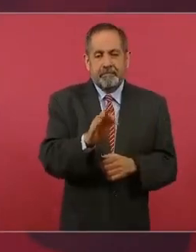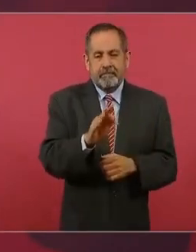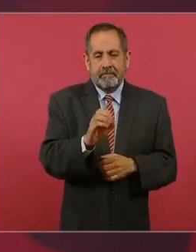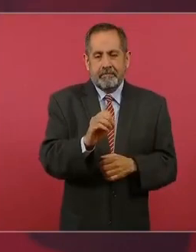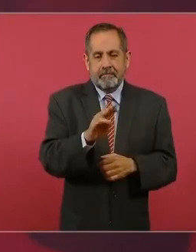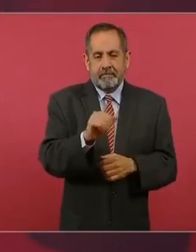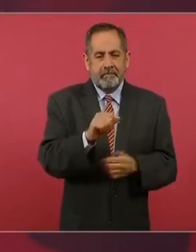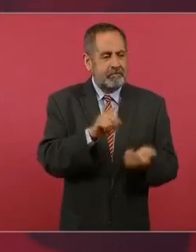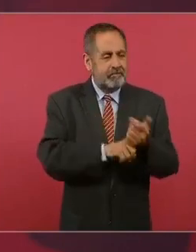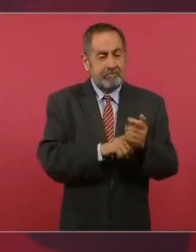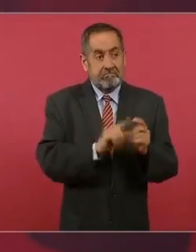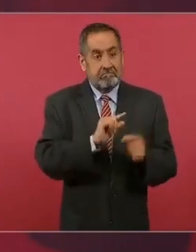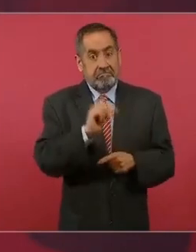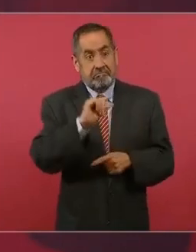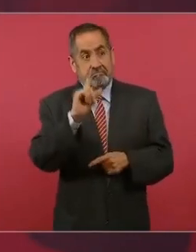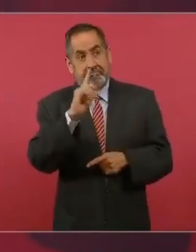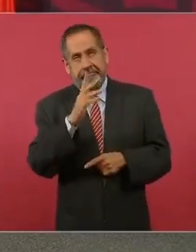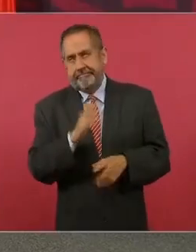también pura eminencia.